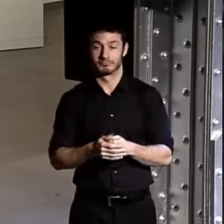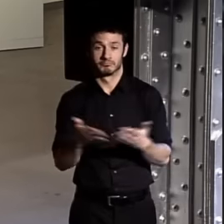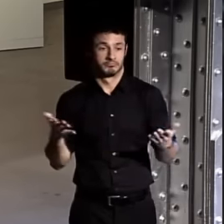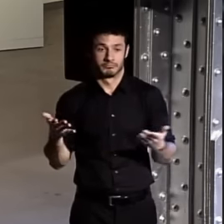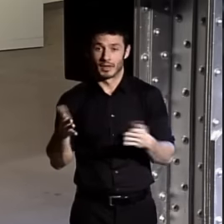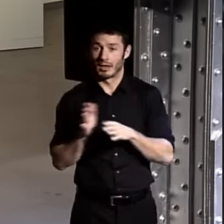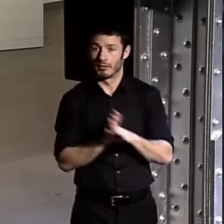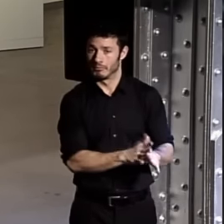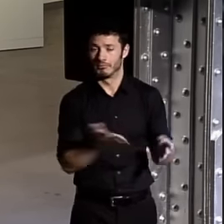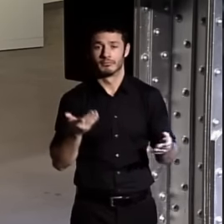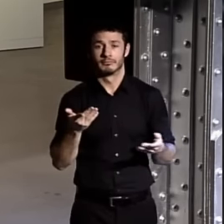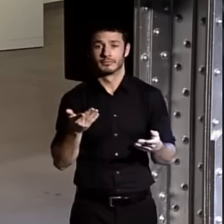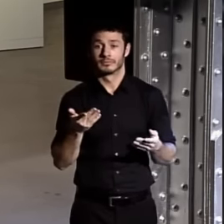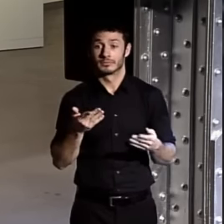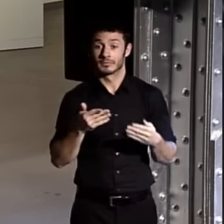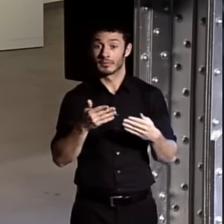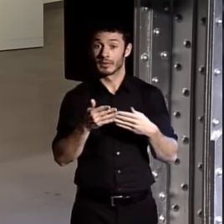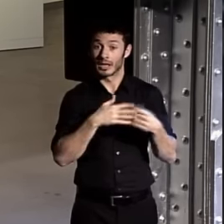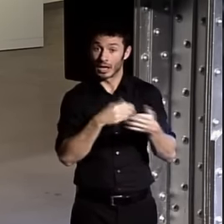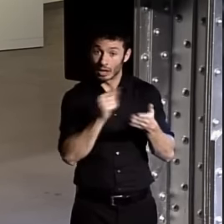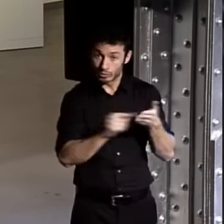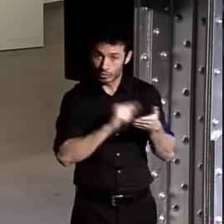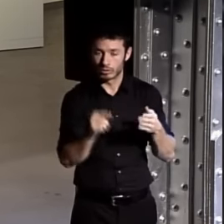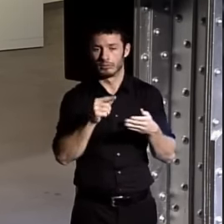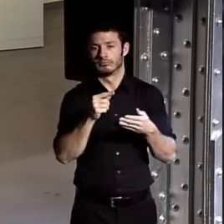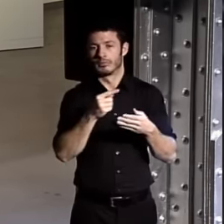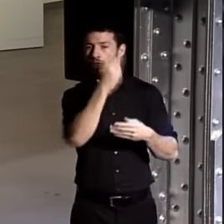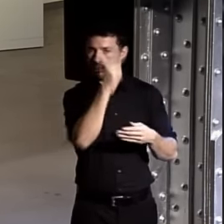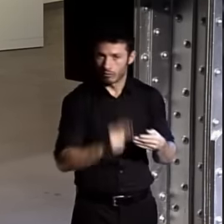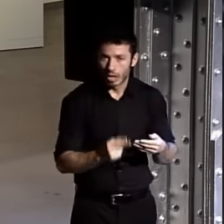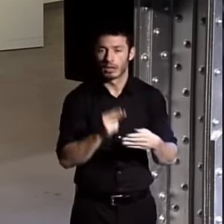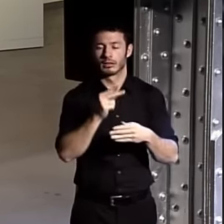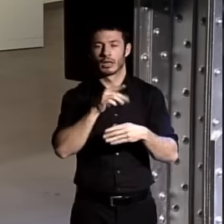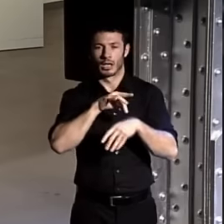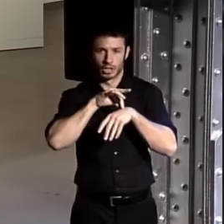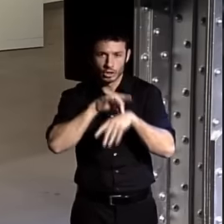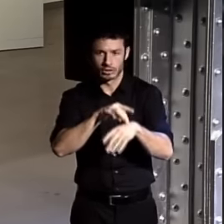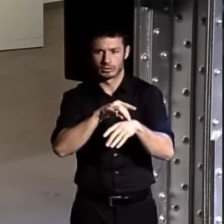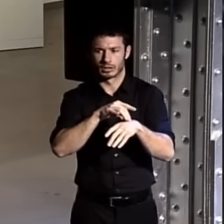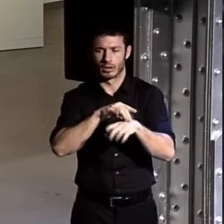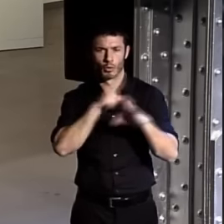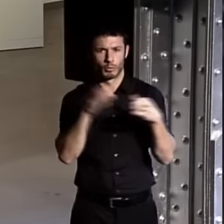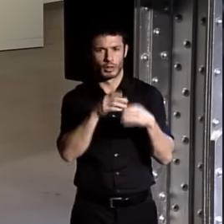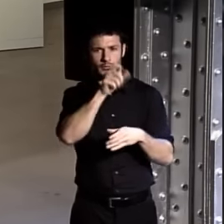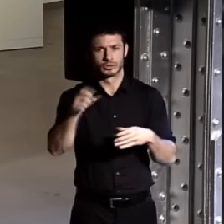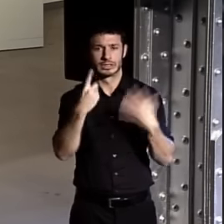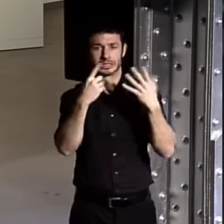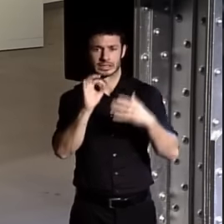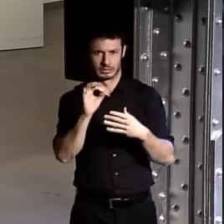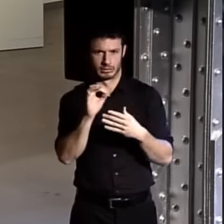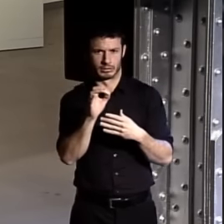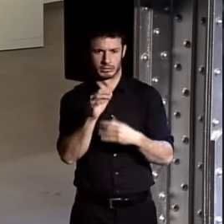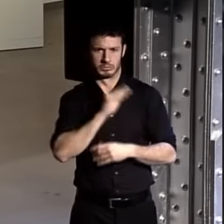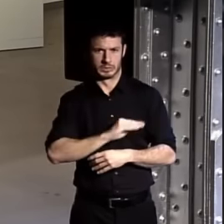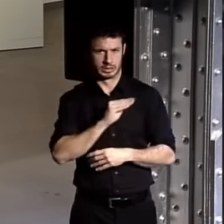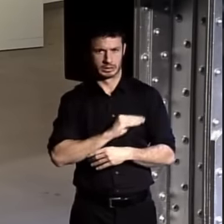entre los autores que son dibujantes y guionistas En total son 60 que que creo que es un grupo nutrido eh podríamos haber tenido más autores